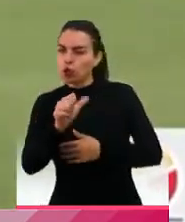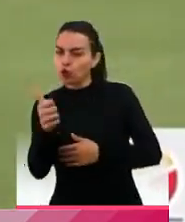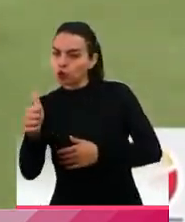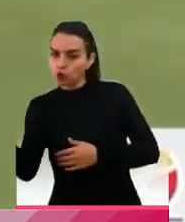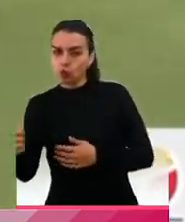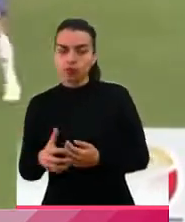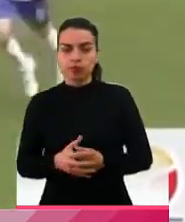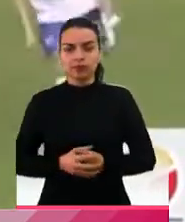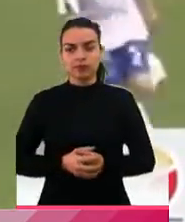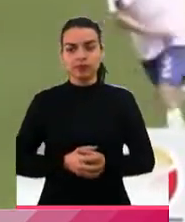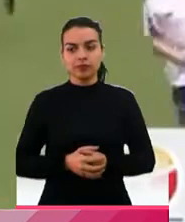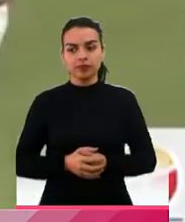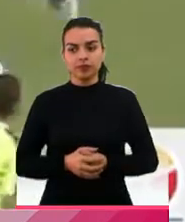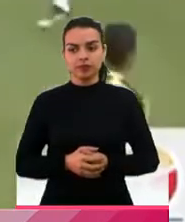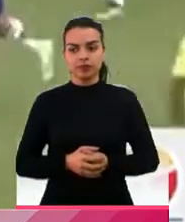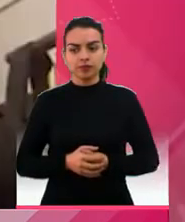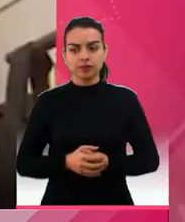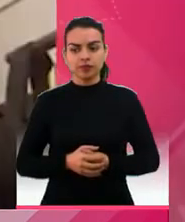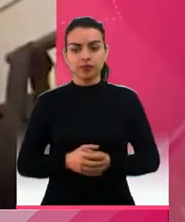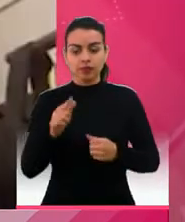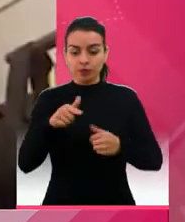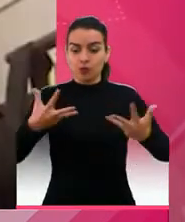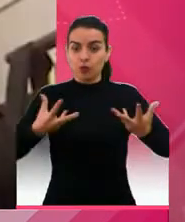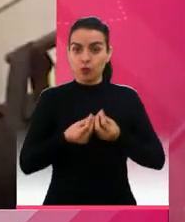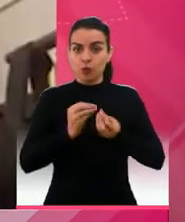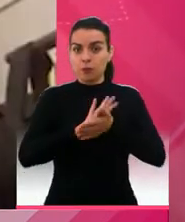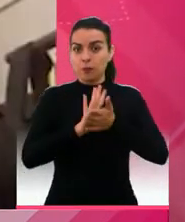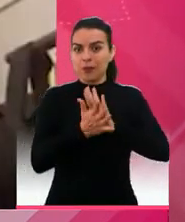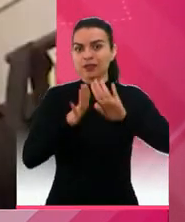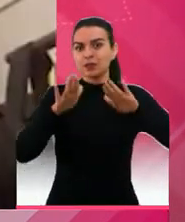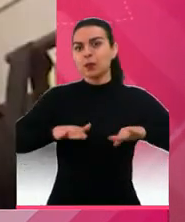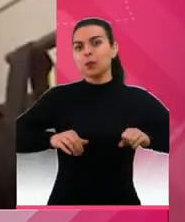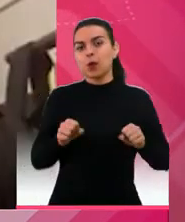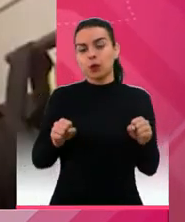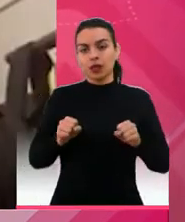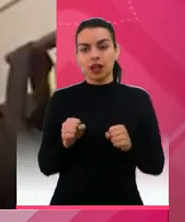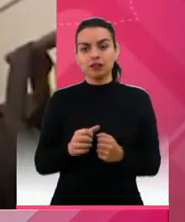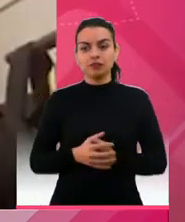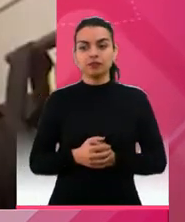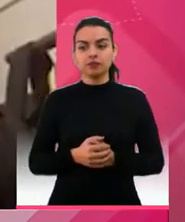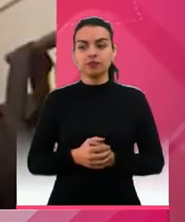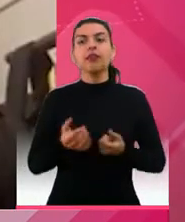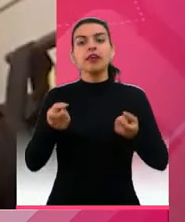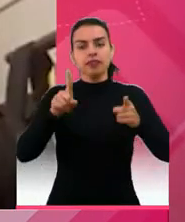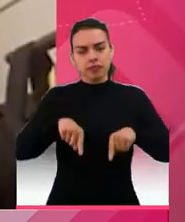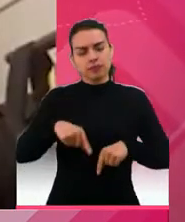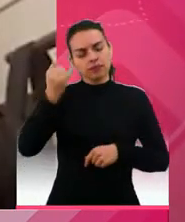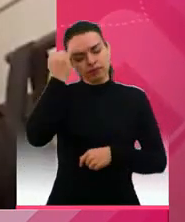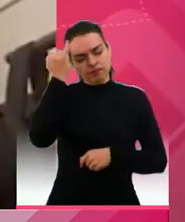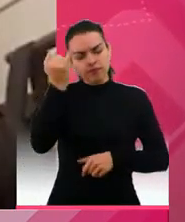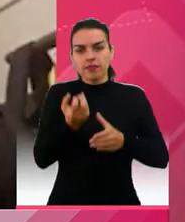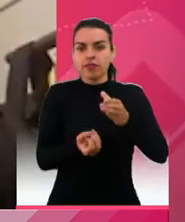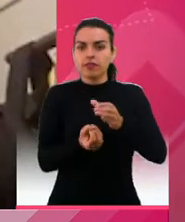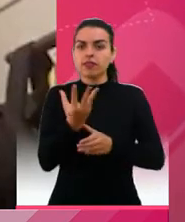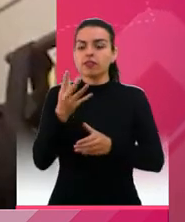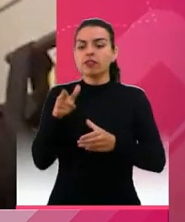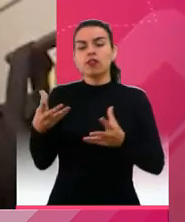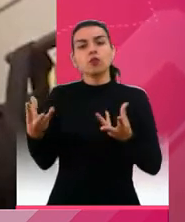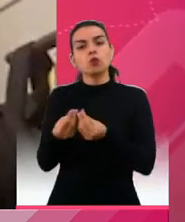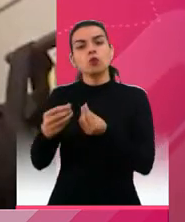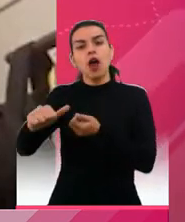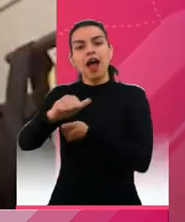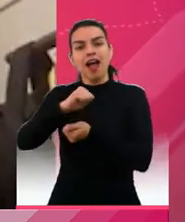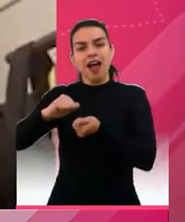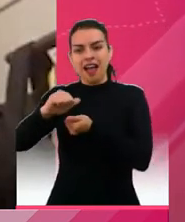¡La Paz de Bogotá! Pues tenemos también la creación del equipo de fútbol femenino, que es uno de los